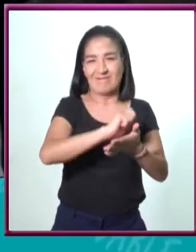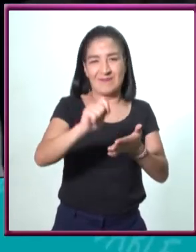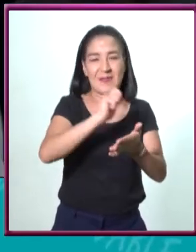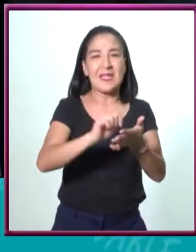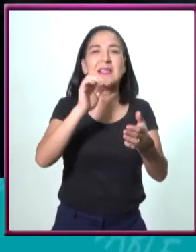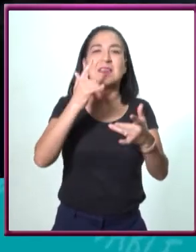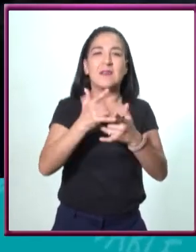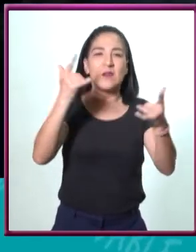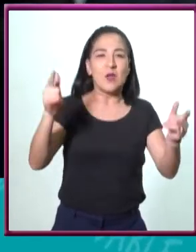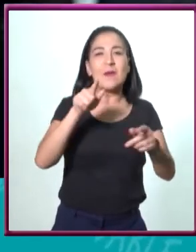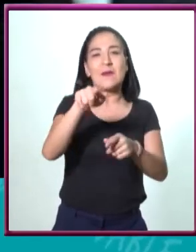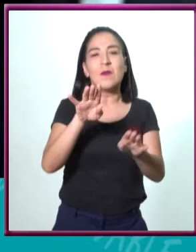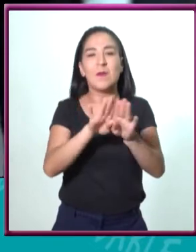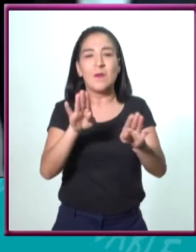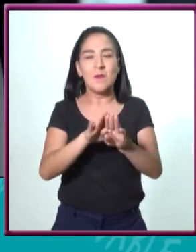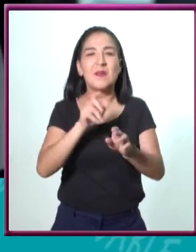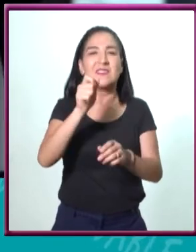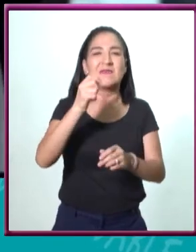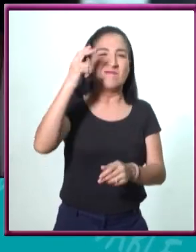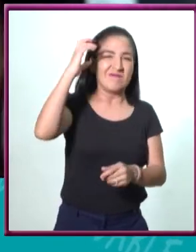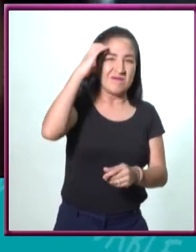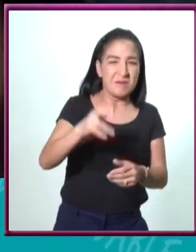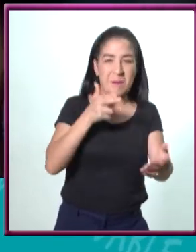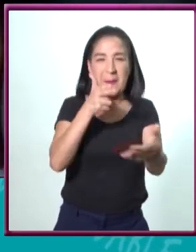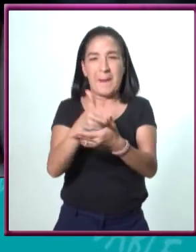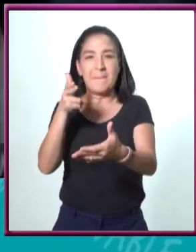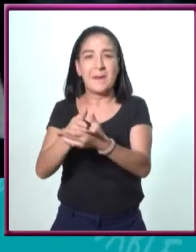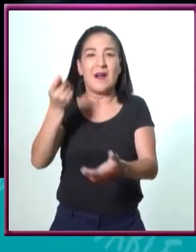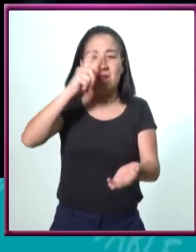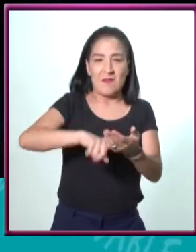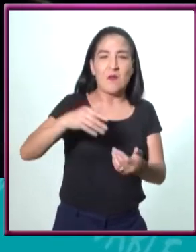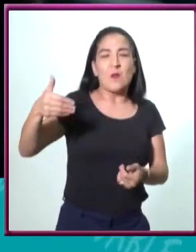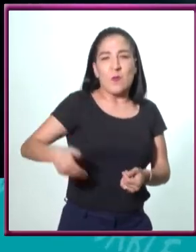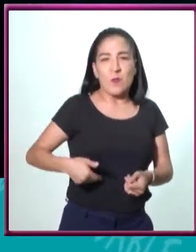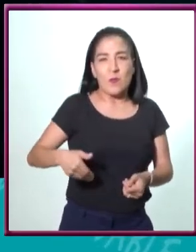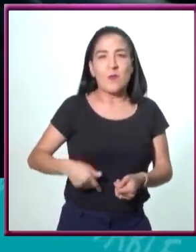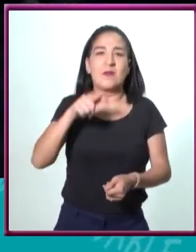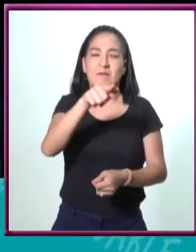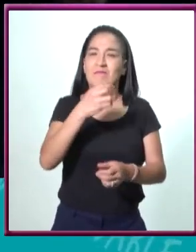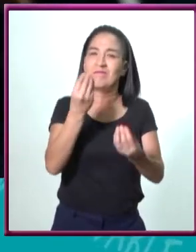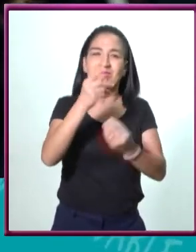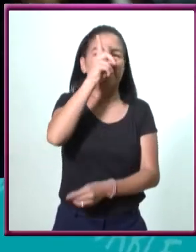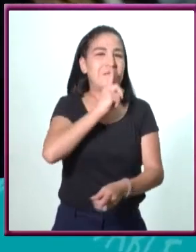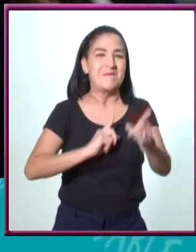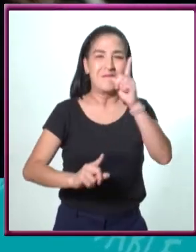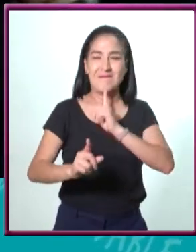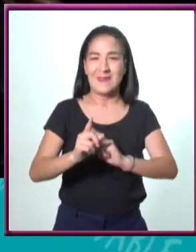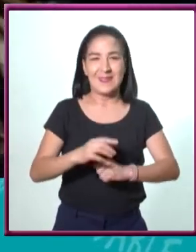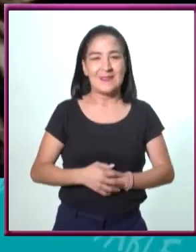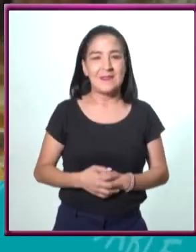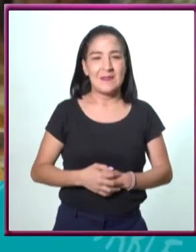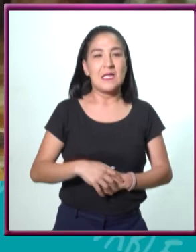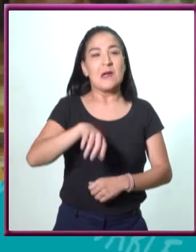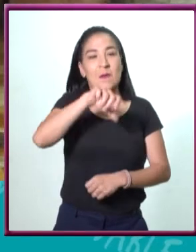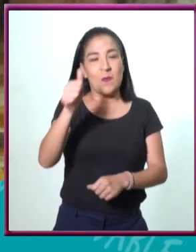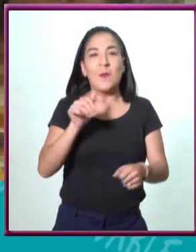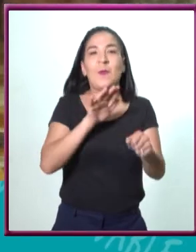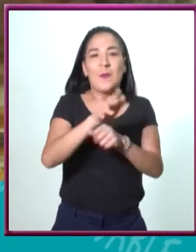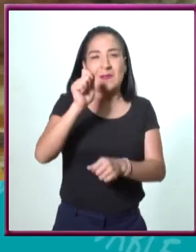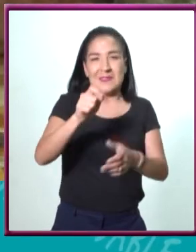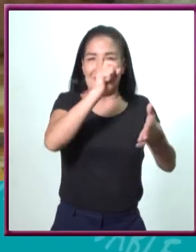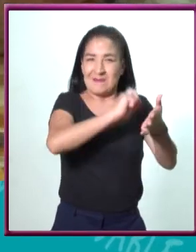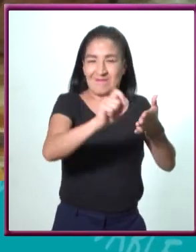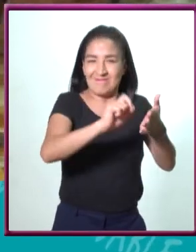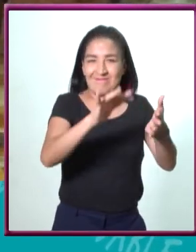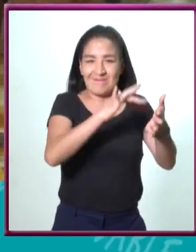Dostoyevsky, Raskolnikov es un asesino incapaz de soportar la culpa provocada por su rid de mentiras. En el caso de una de